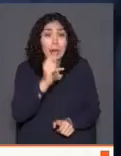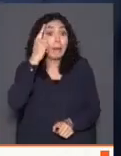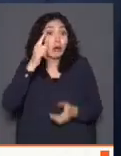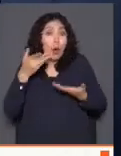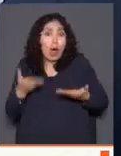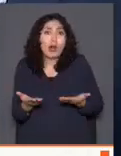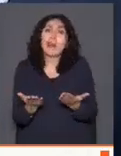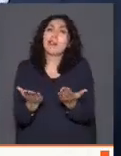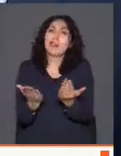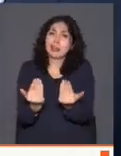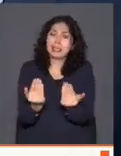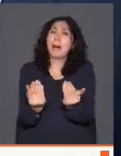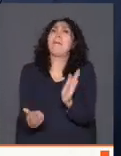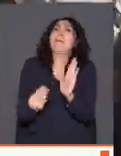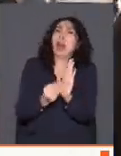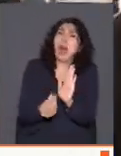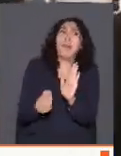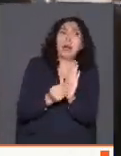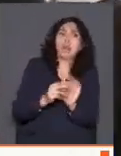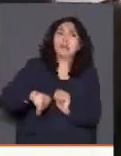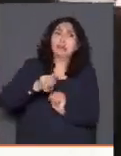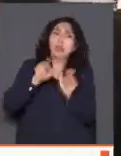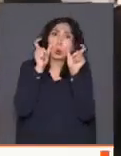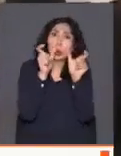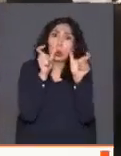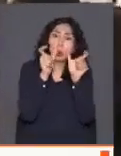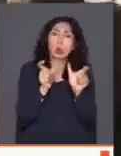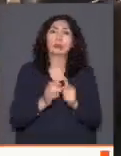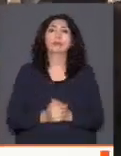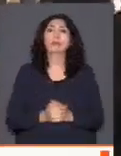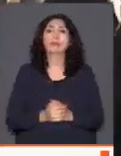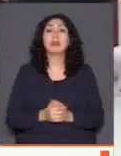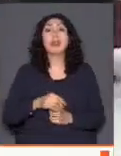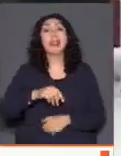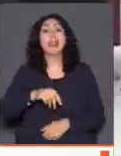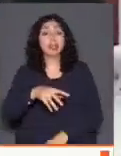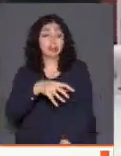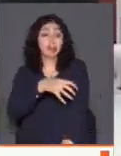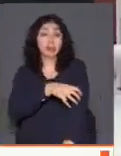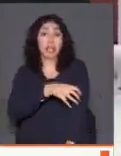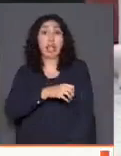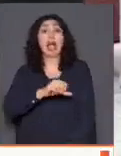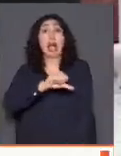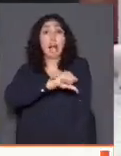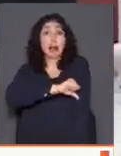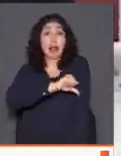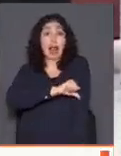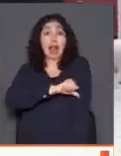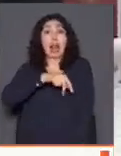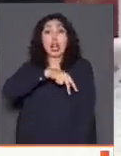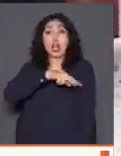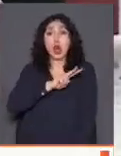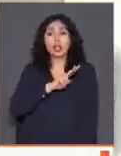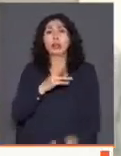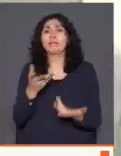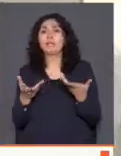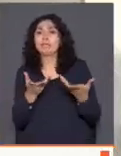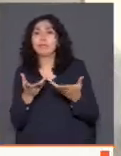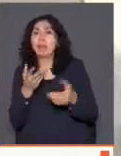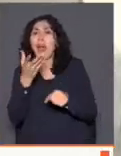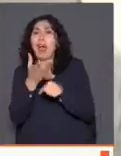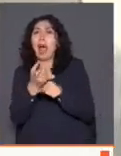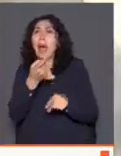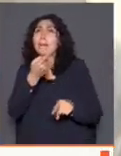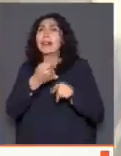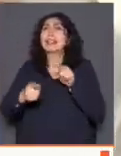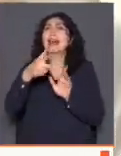necesario generar mayor frecuencia. Miles de kilómetros al norte de la capital, la semana comenzó con la alerta por una supuesta amenaza del tren de